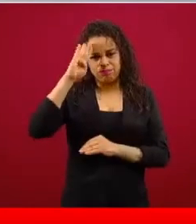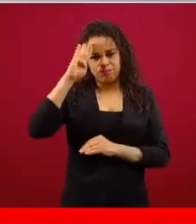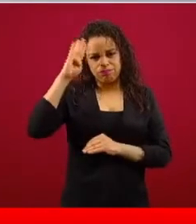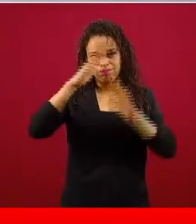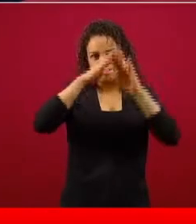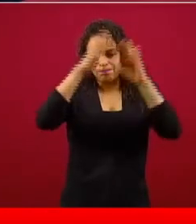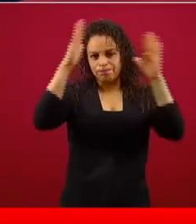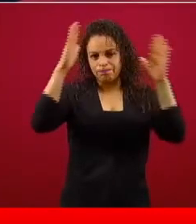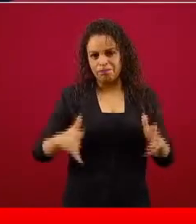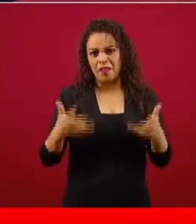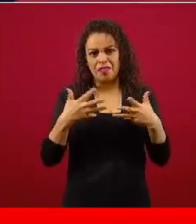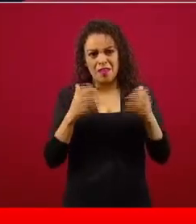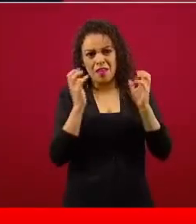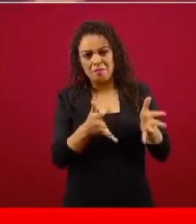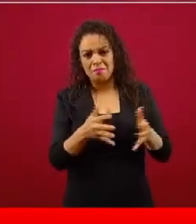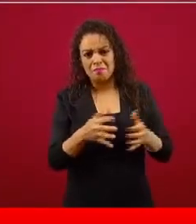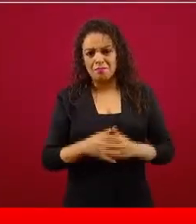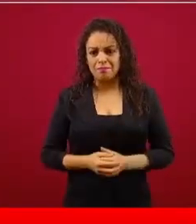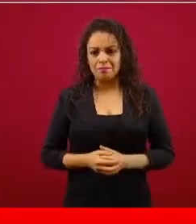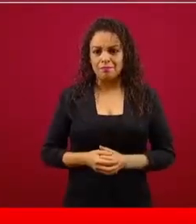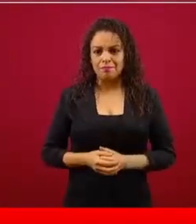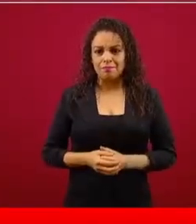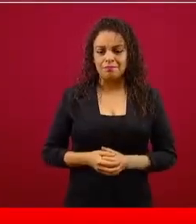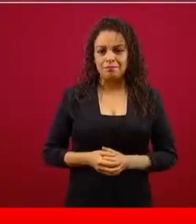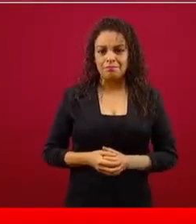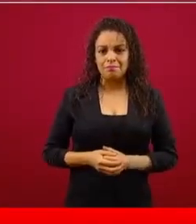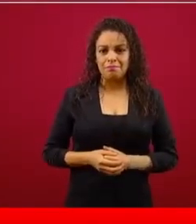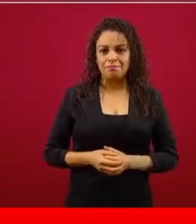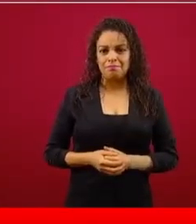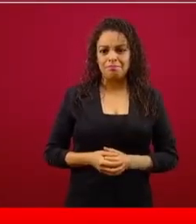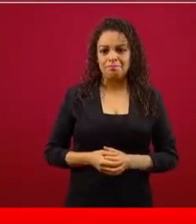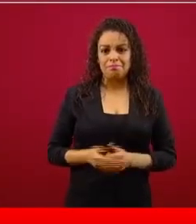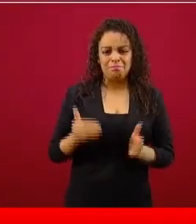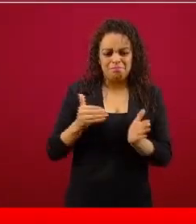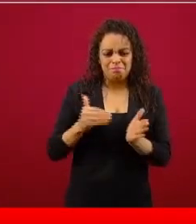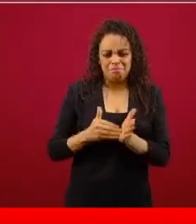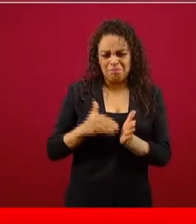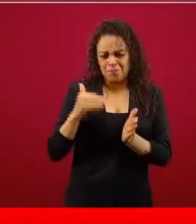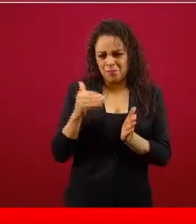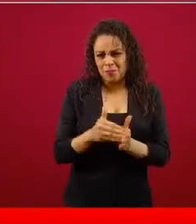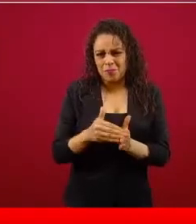Ahí están, elefantes blancos, miles de millones de pesos.